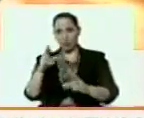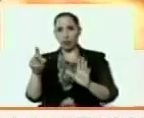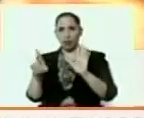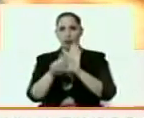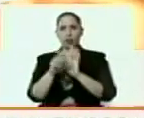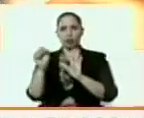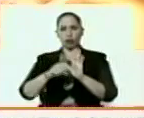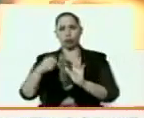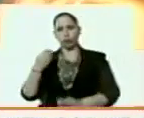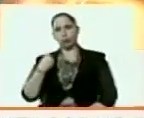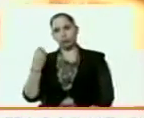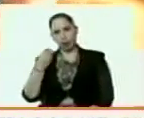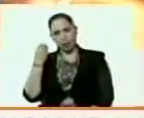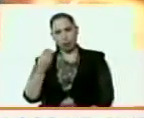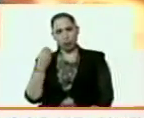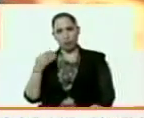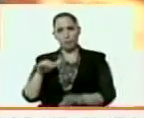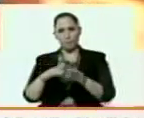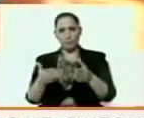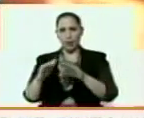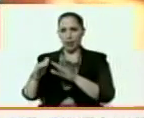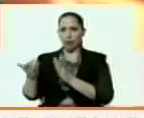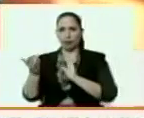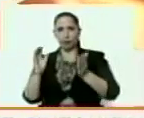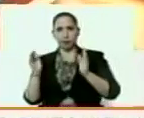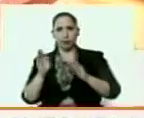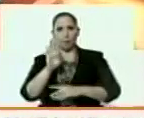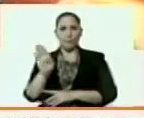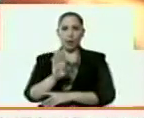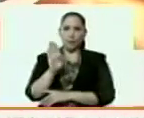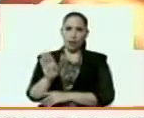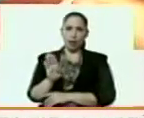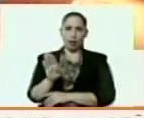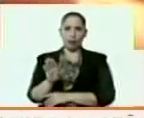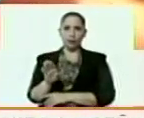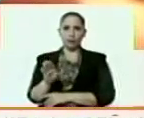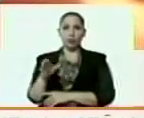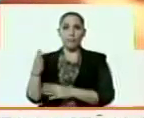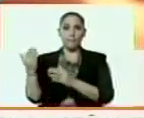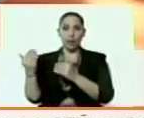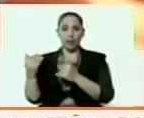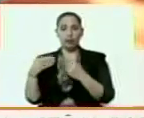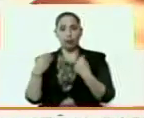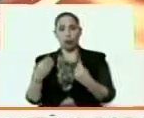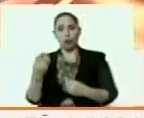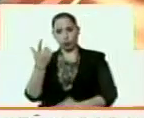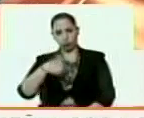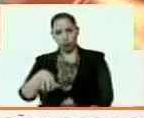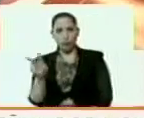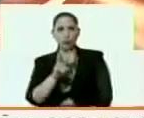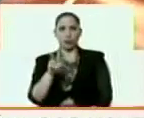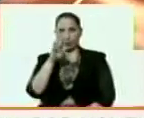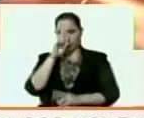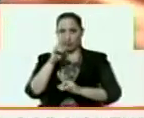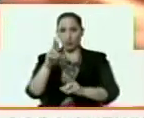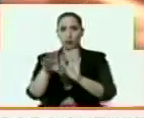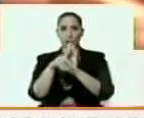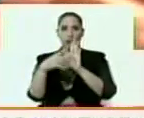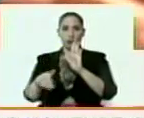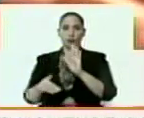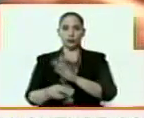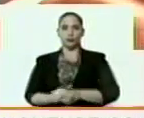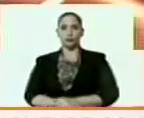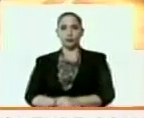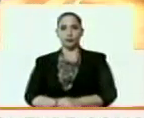los aspectos importantes de la mesa que se está desarrollando en Barbados, Maripili, y es una esperanza como venezolana, es el respeto al derecho,